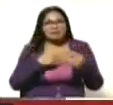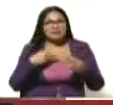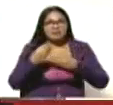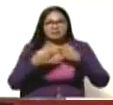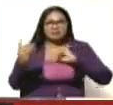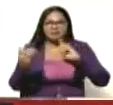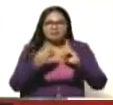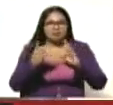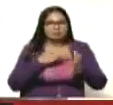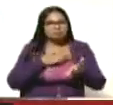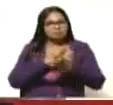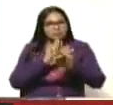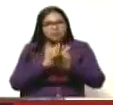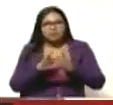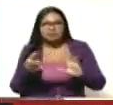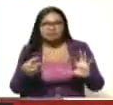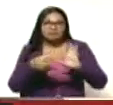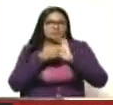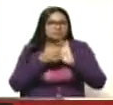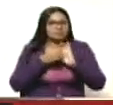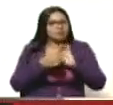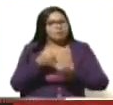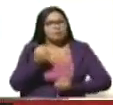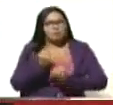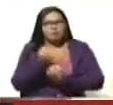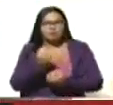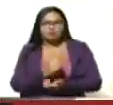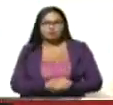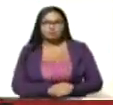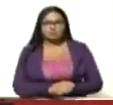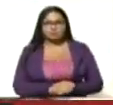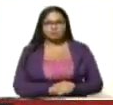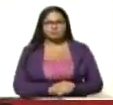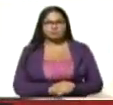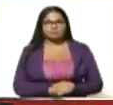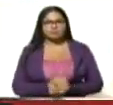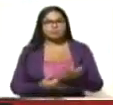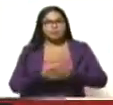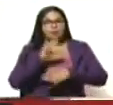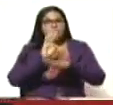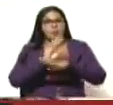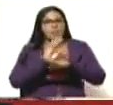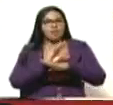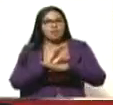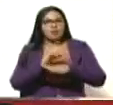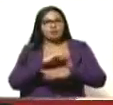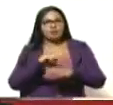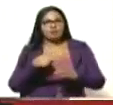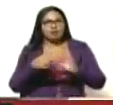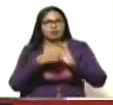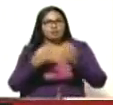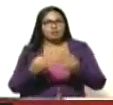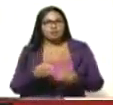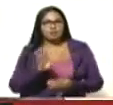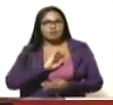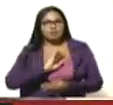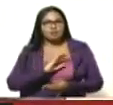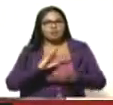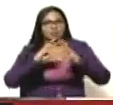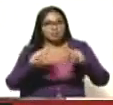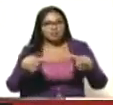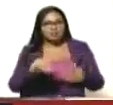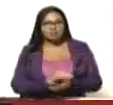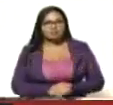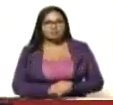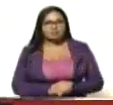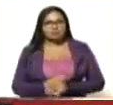diálogo, propone hermandad, solidaridad y sobre todo también cuidar ese gran útero que es la madre tierra.